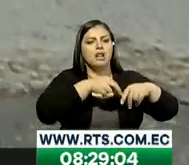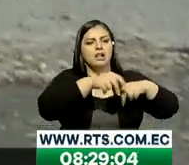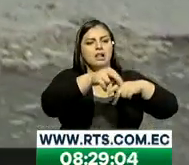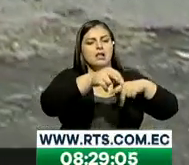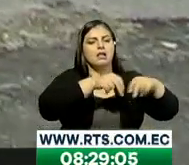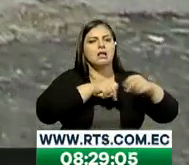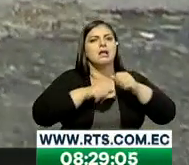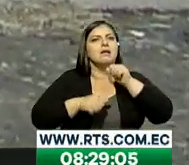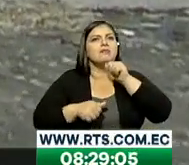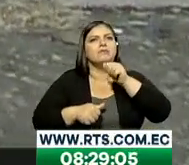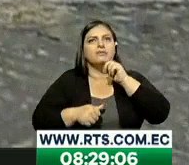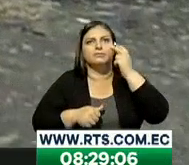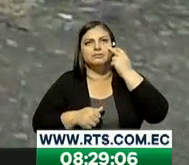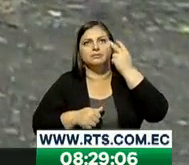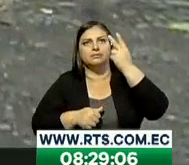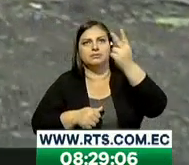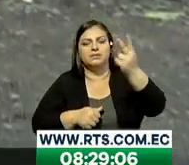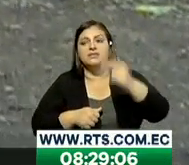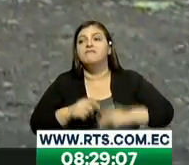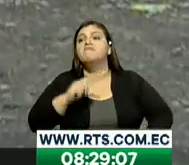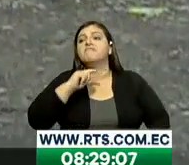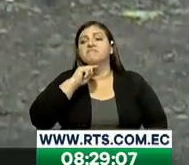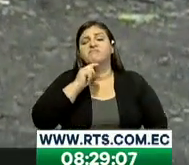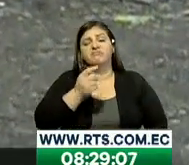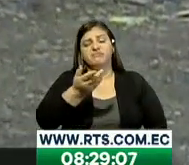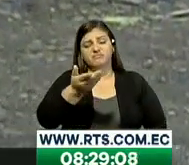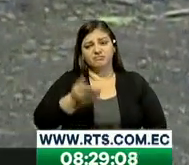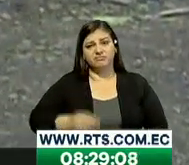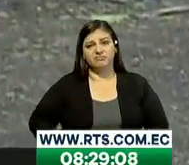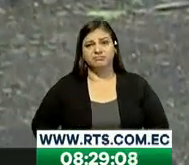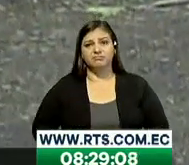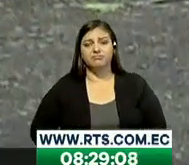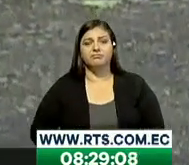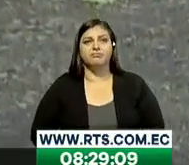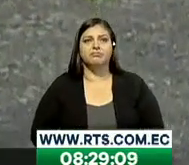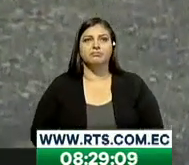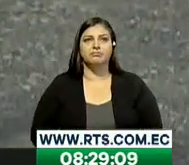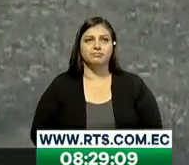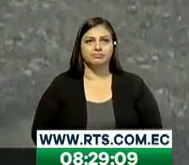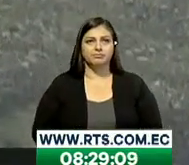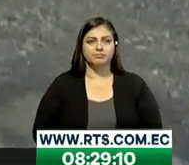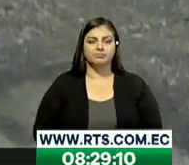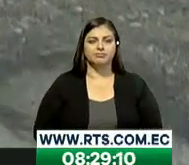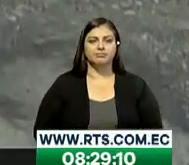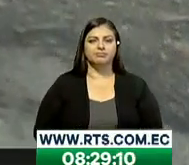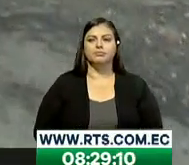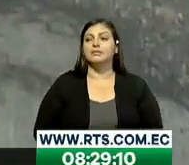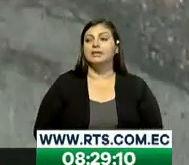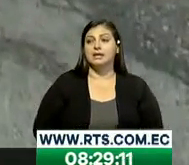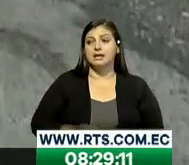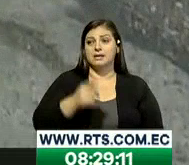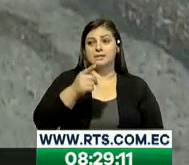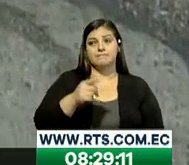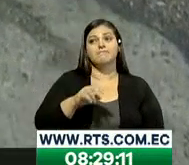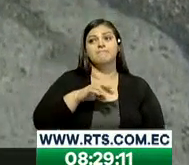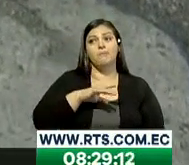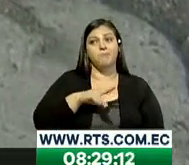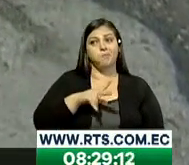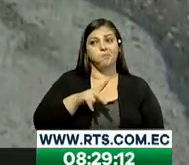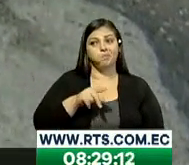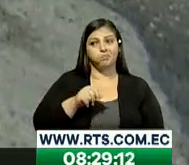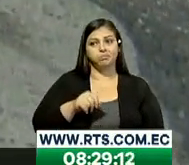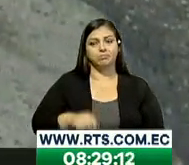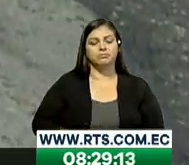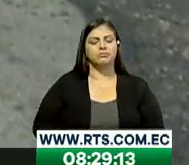vía Teodoro Alvarado Leas. Esta avenida que inauguró una parte el alcalde hace unos meses. Bueno, pero lo que